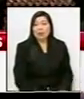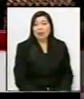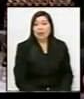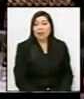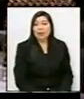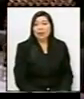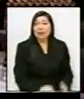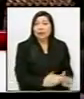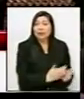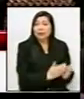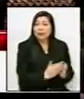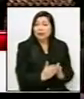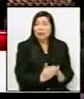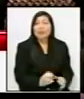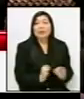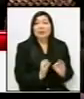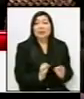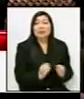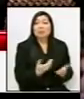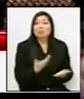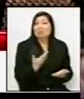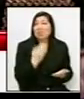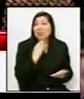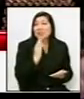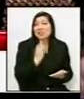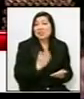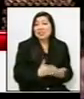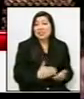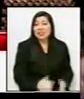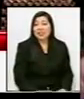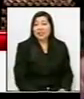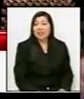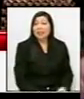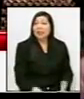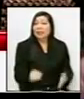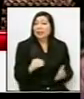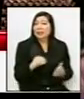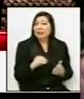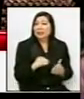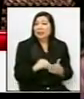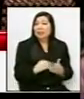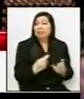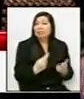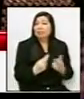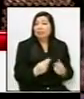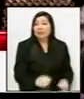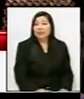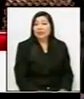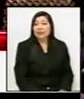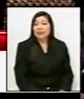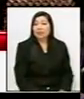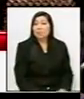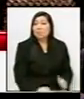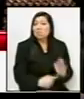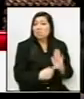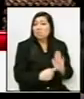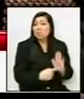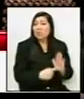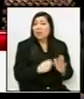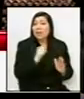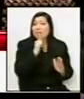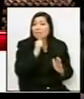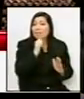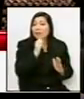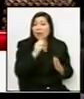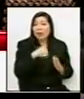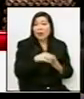la destitución, si es una sanción que se plantea en relación a las evidencias de una falta a